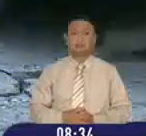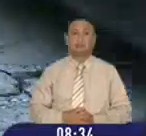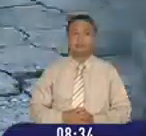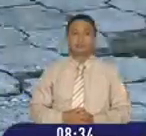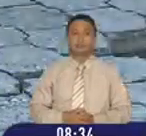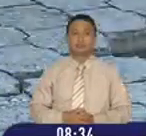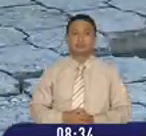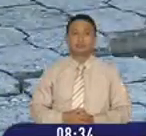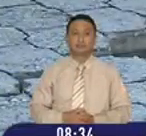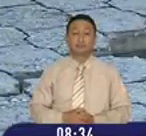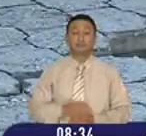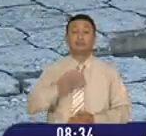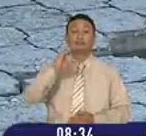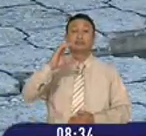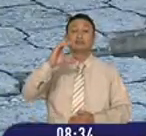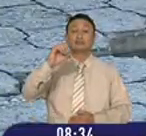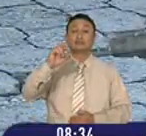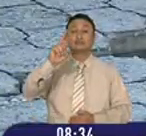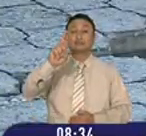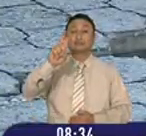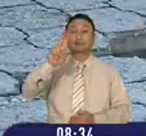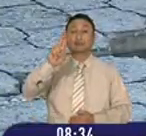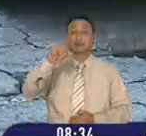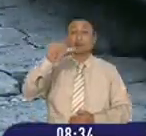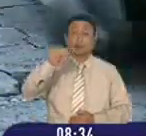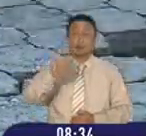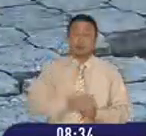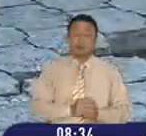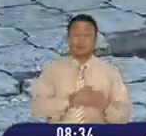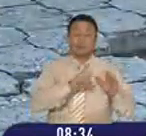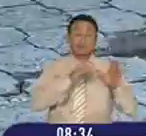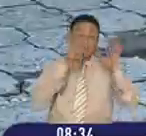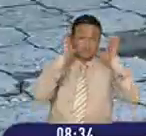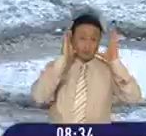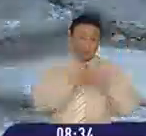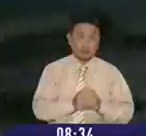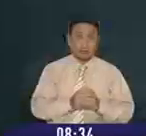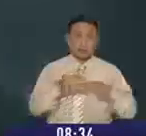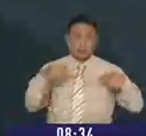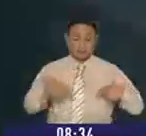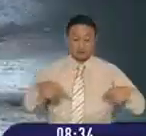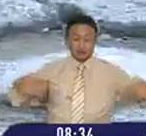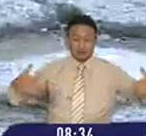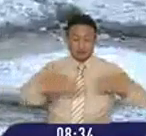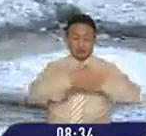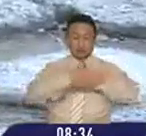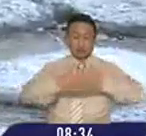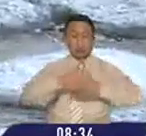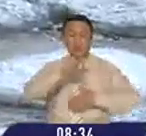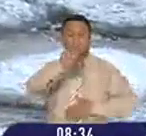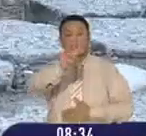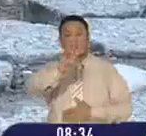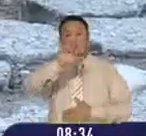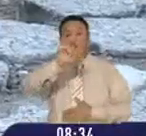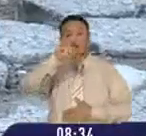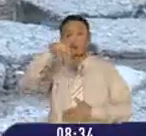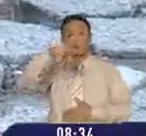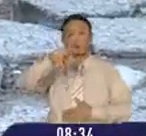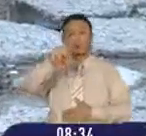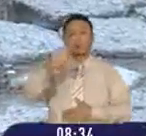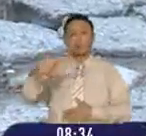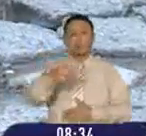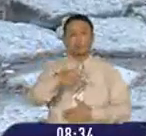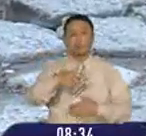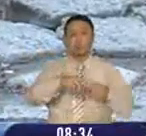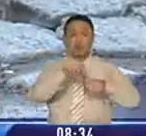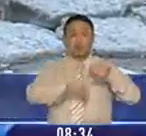Entre las avenidas Coruña y 6 de diciembre, un tramo en los dos sentidos de circulación de la calle Wimper luce así. Los adoquines destruidos,